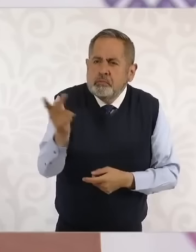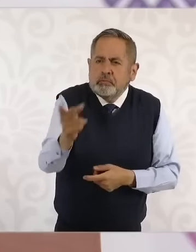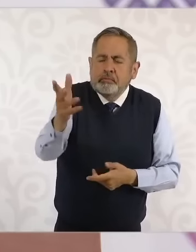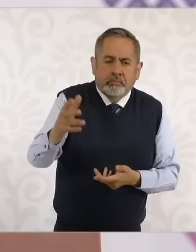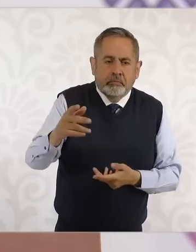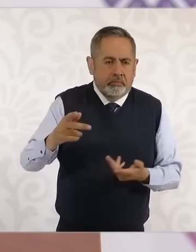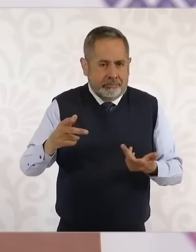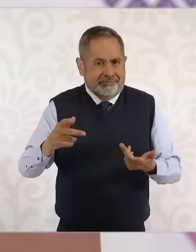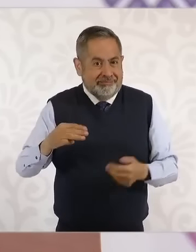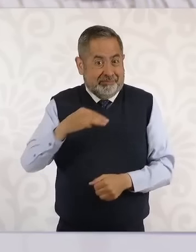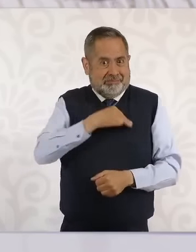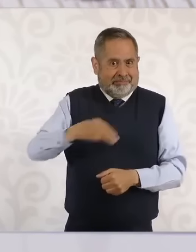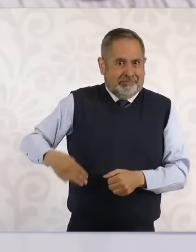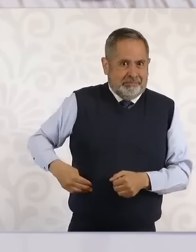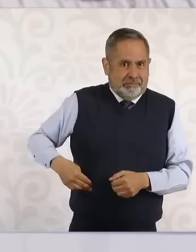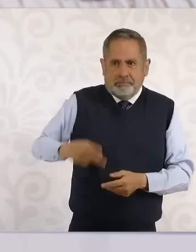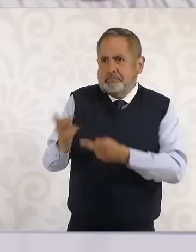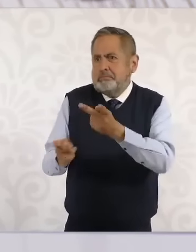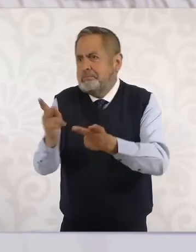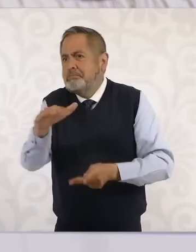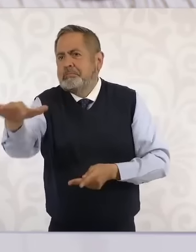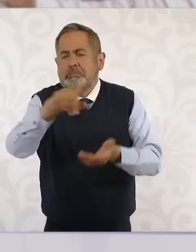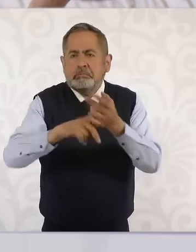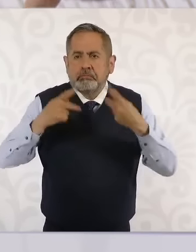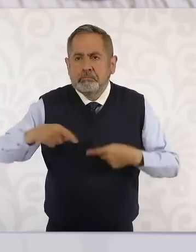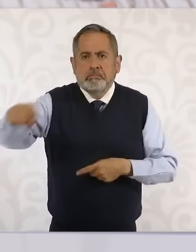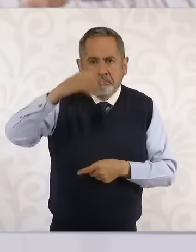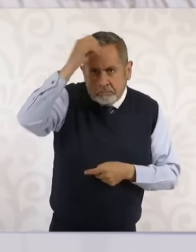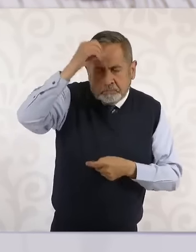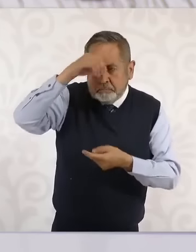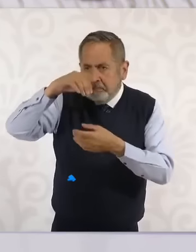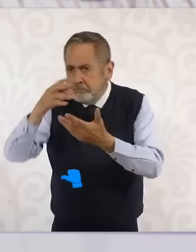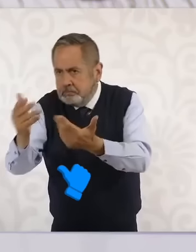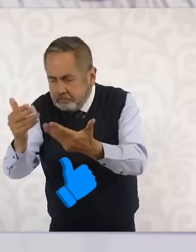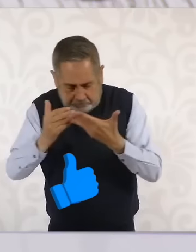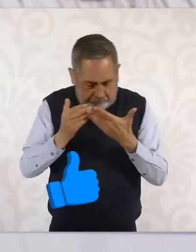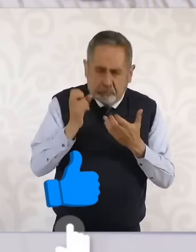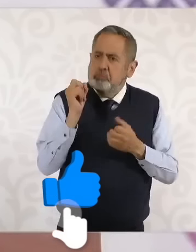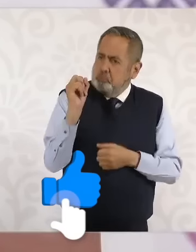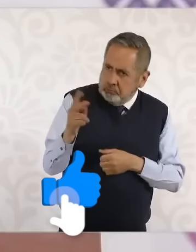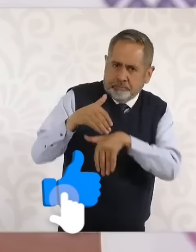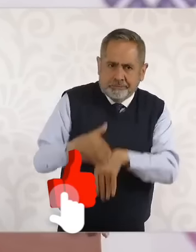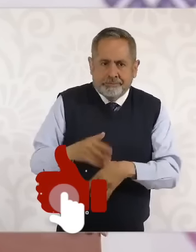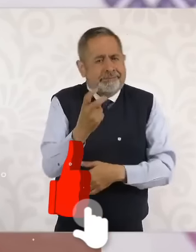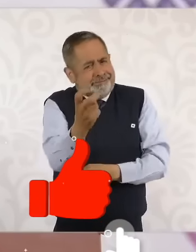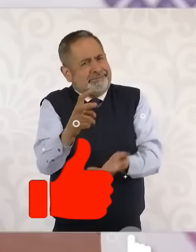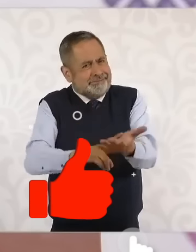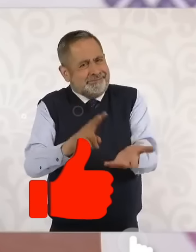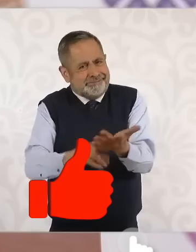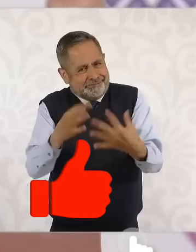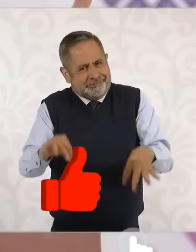tiempo y que vale la pena conocer la opinión de la ciudadanía.